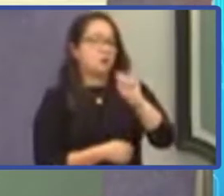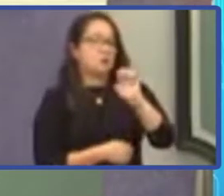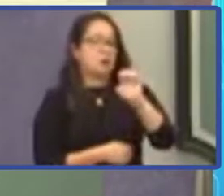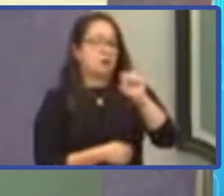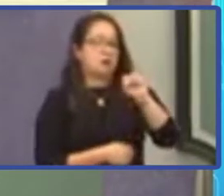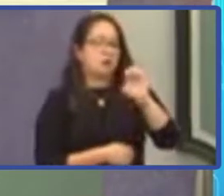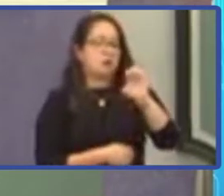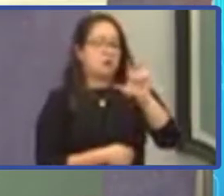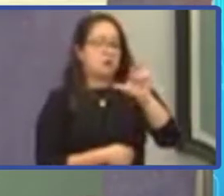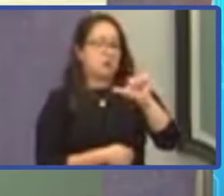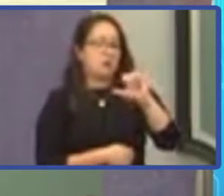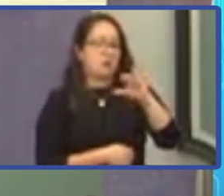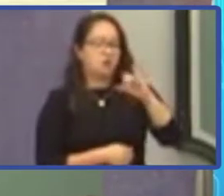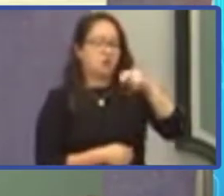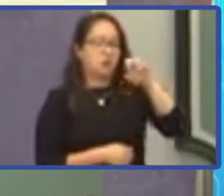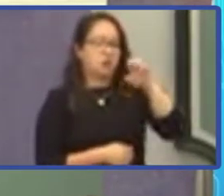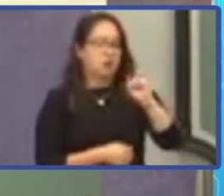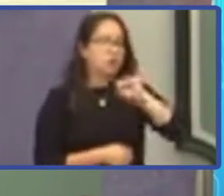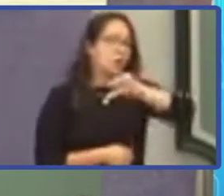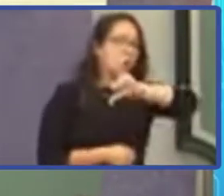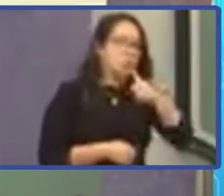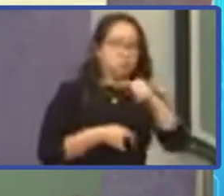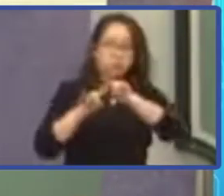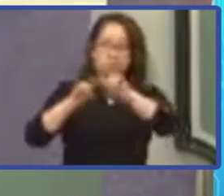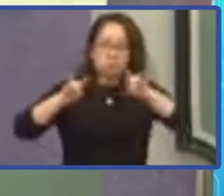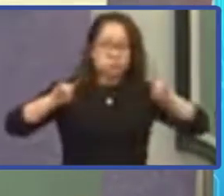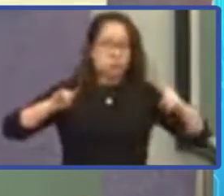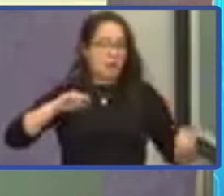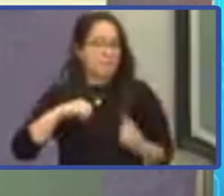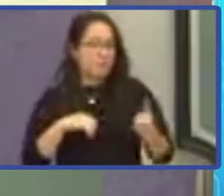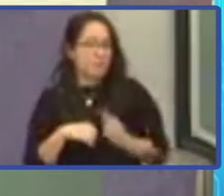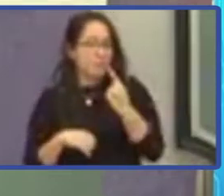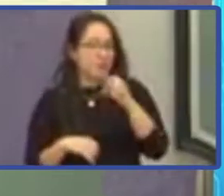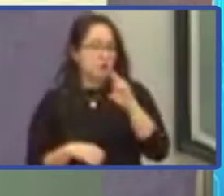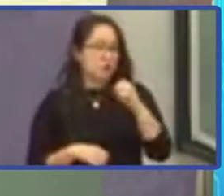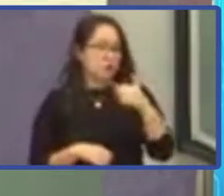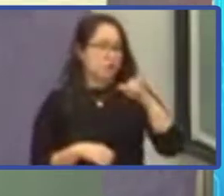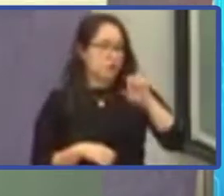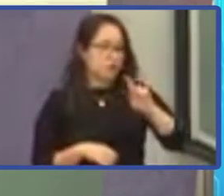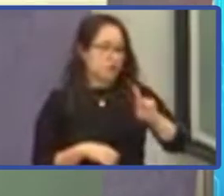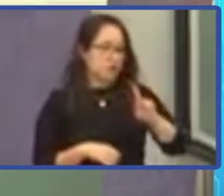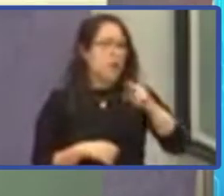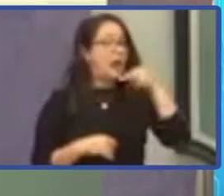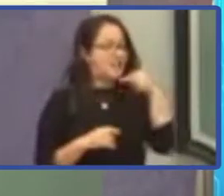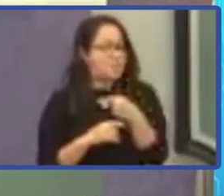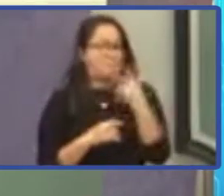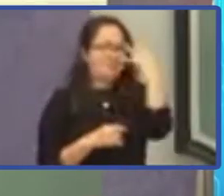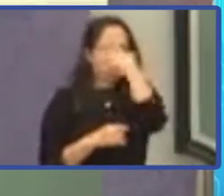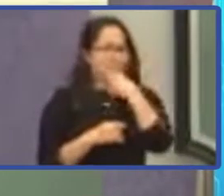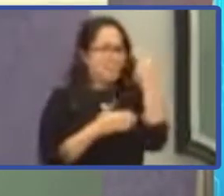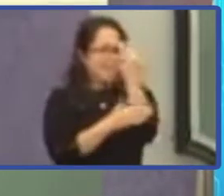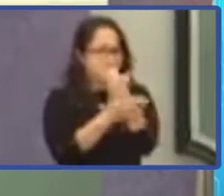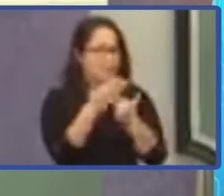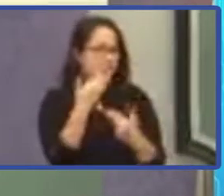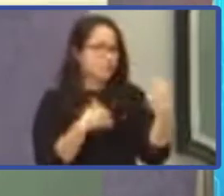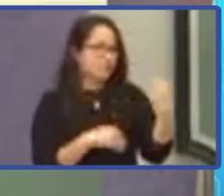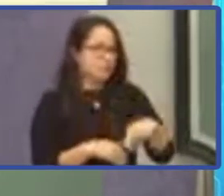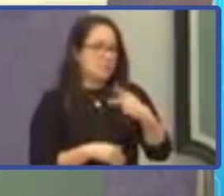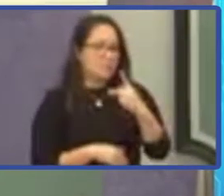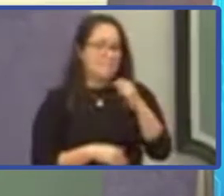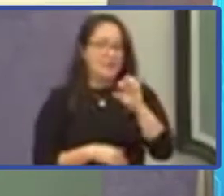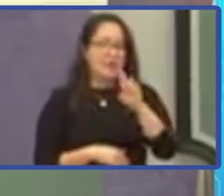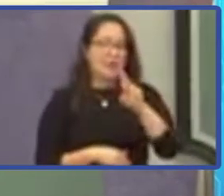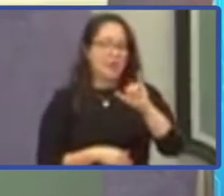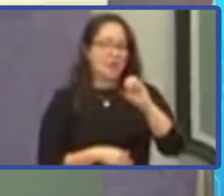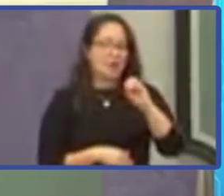mosaicos infinitos de Roger Penrose y entonces son unas figuras muy bonitas se llaman periódicas porque